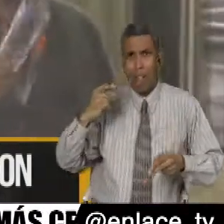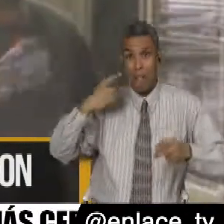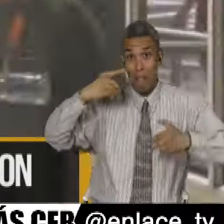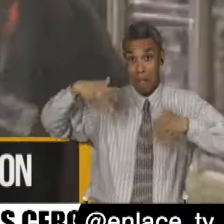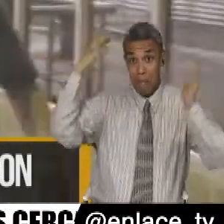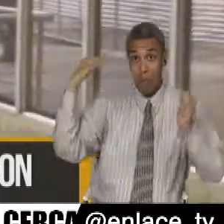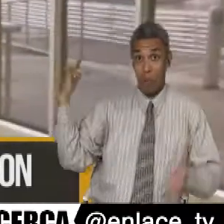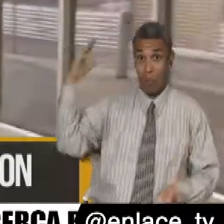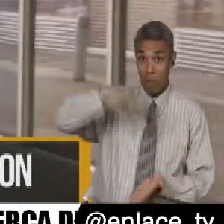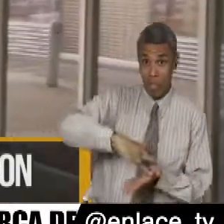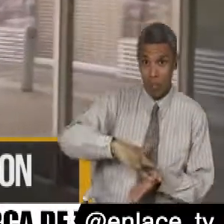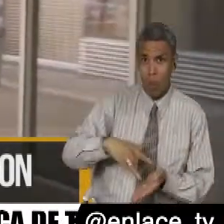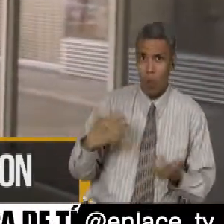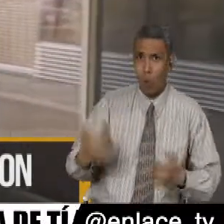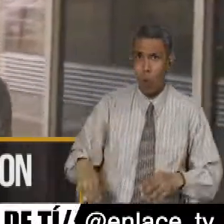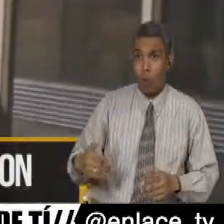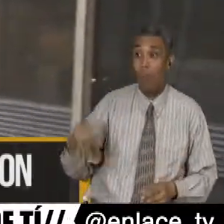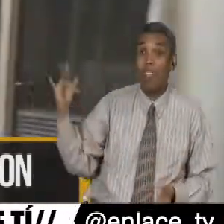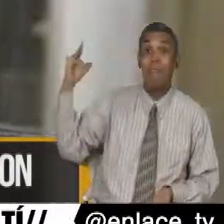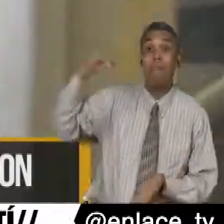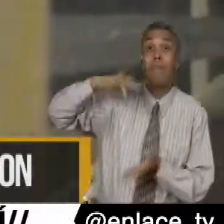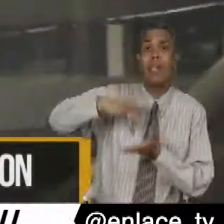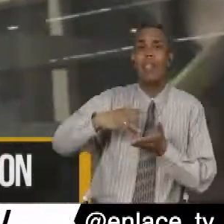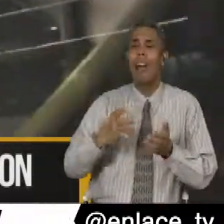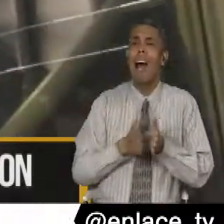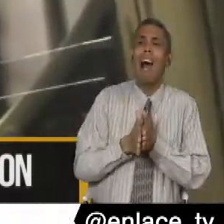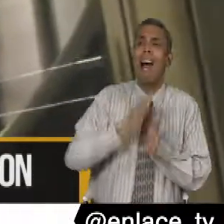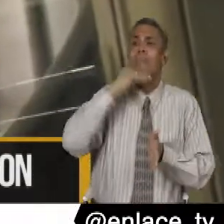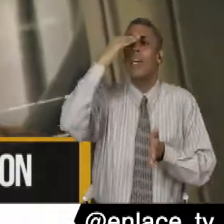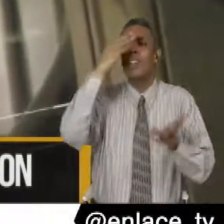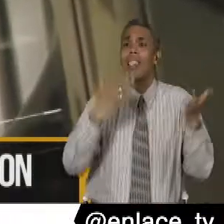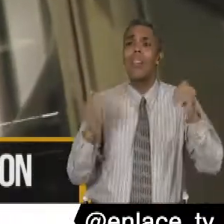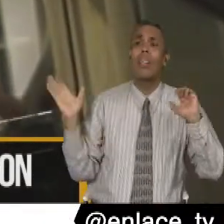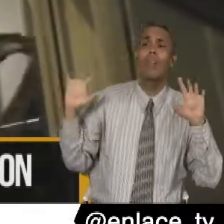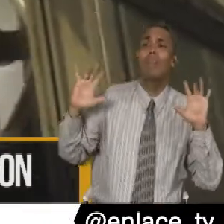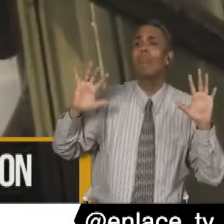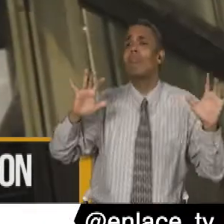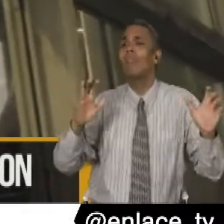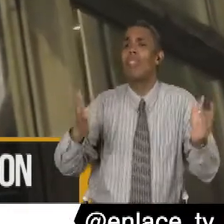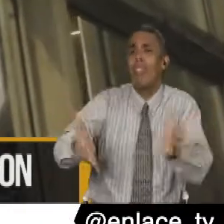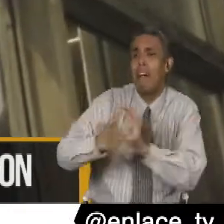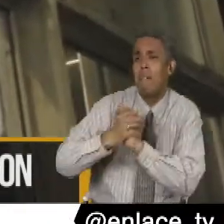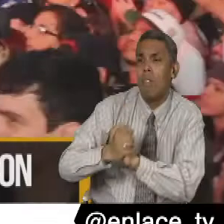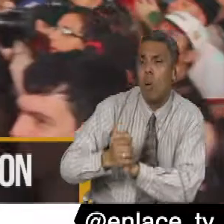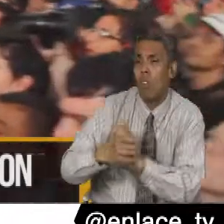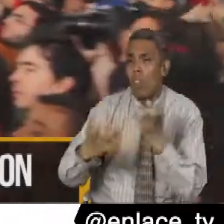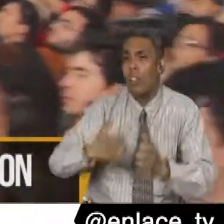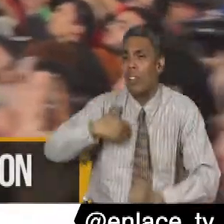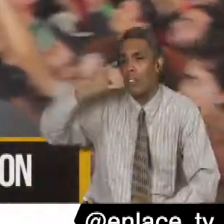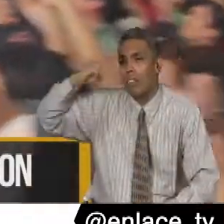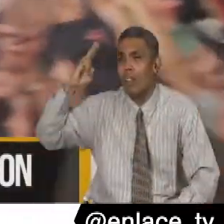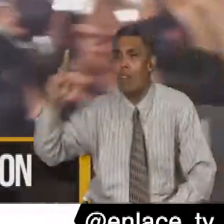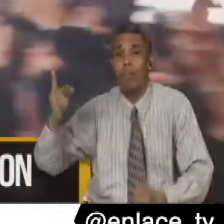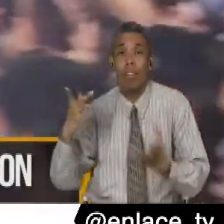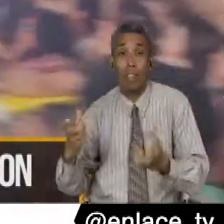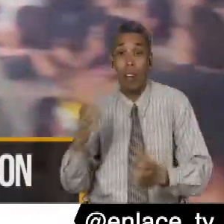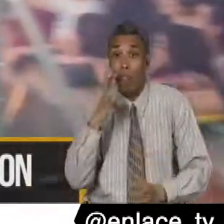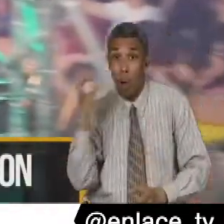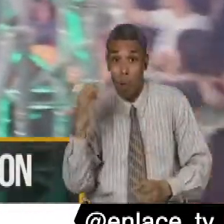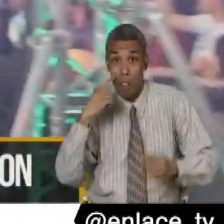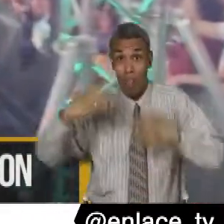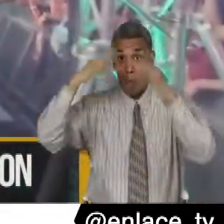para que los seguidores de esta serie lleguen hasta la comic-con en medellín un personaje que entre amores y odios hoy es el invitado especial al